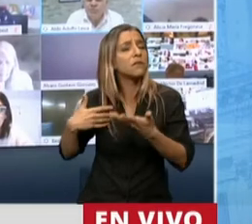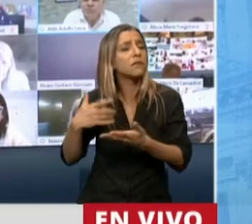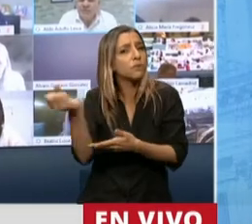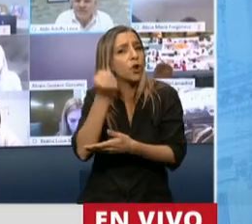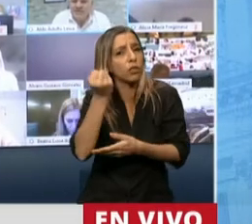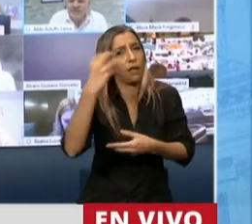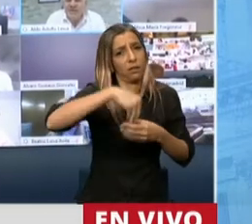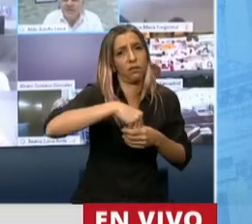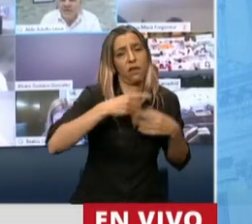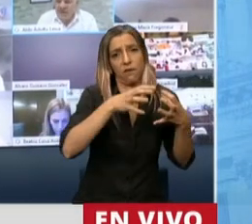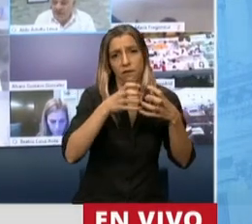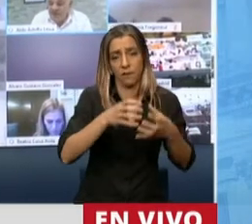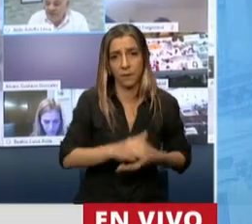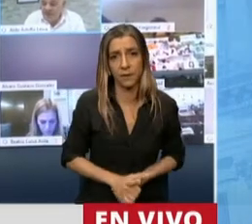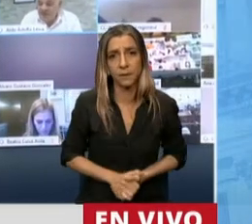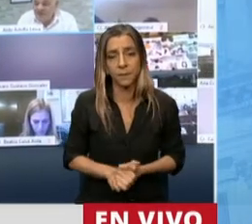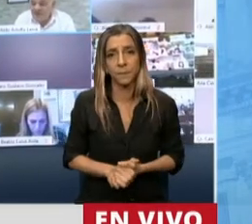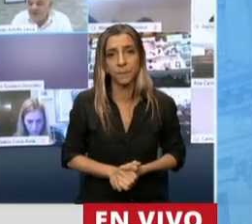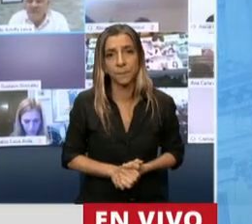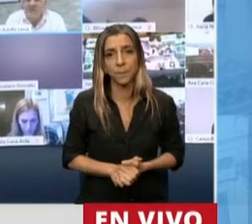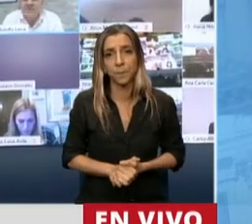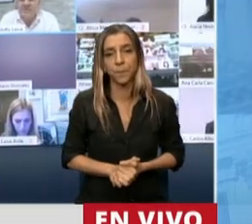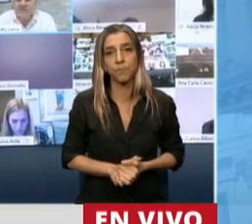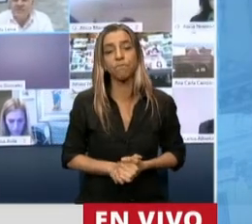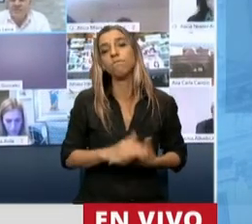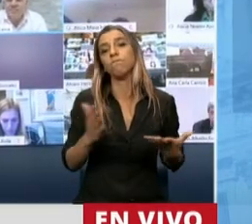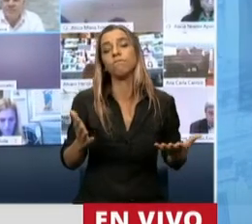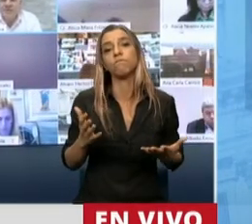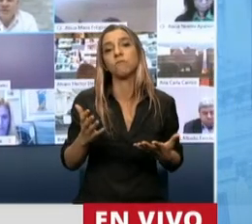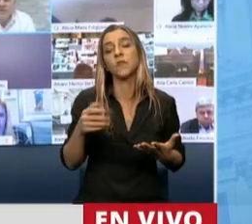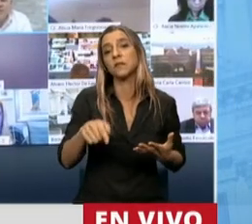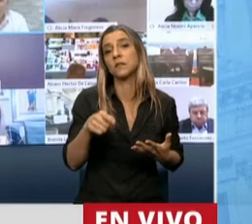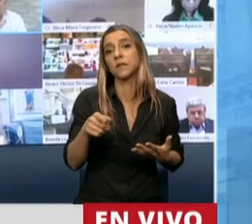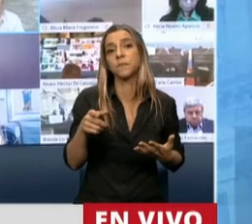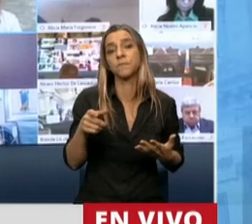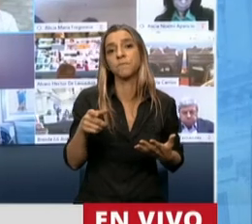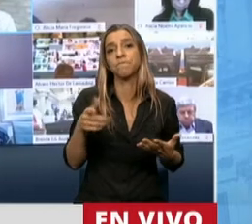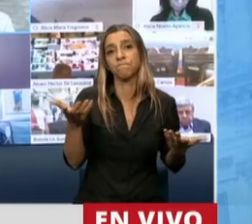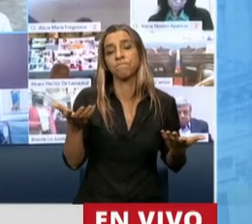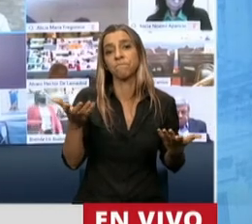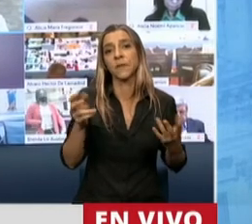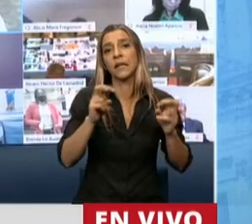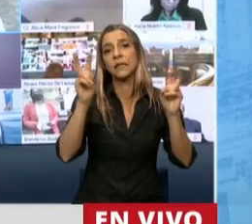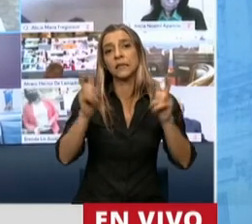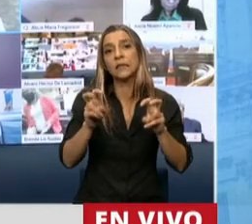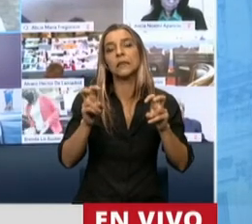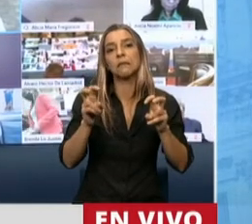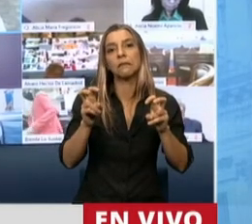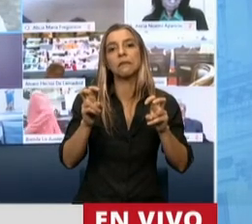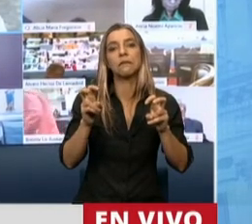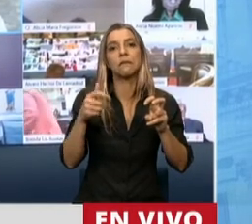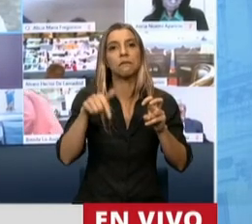país. Y vaya si será trascendente el tema de tratar de garantizar